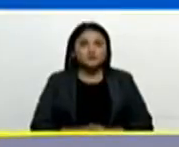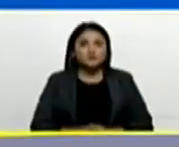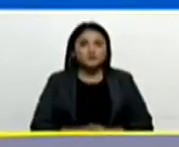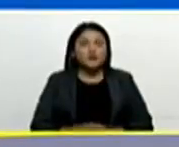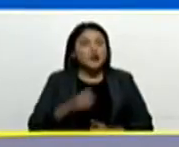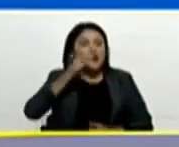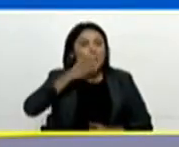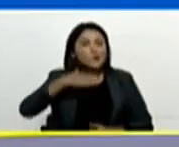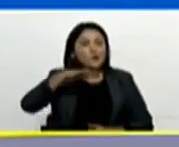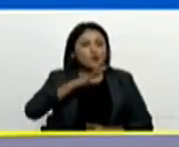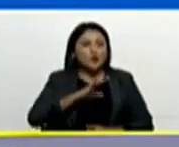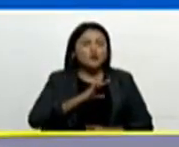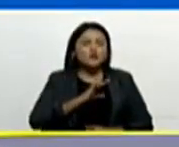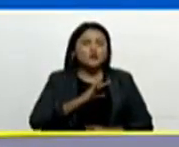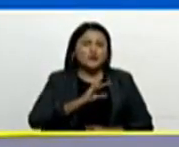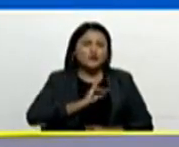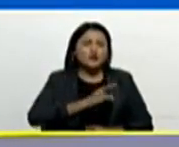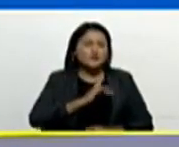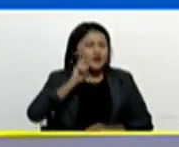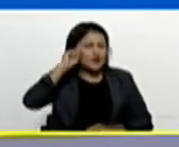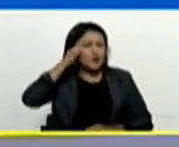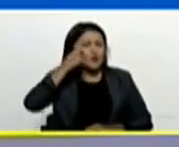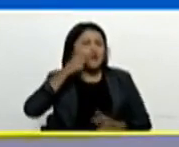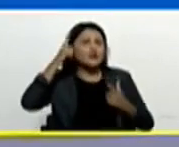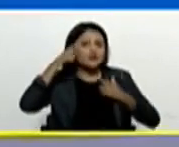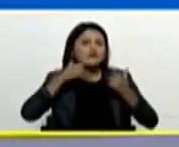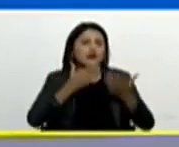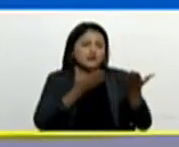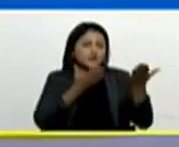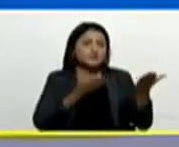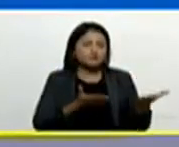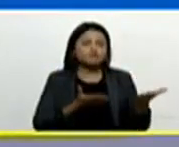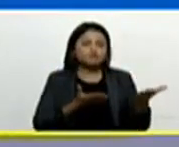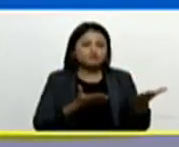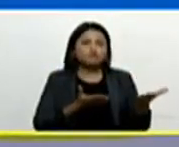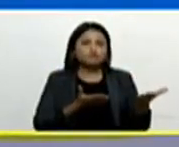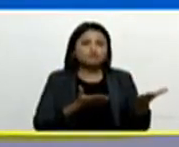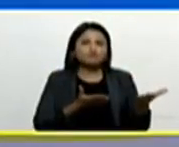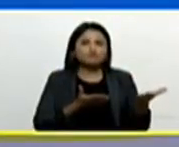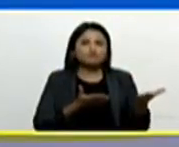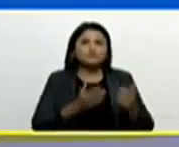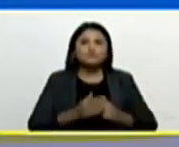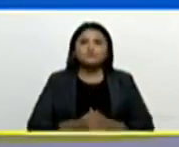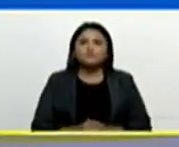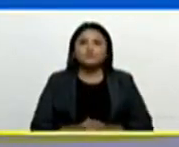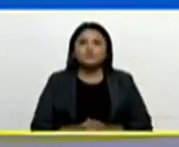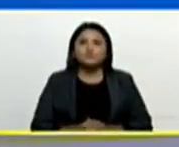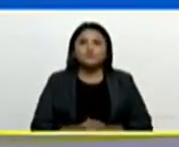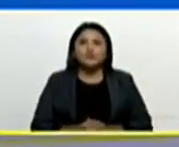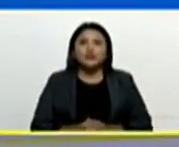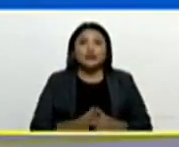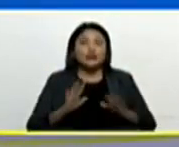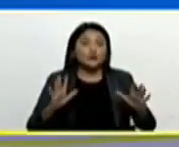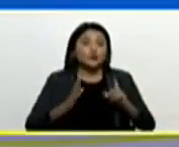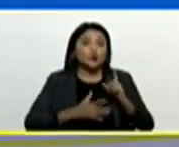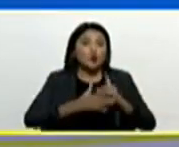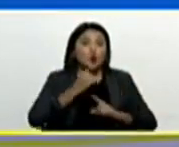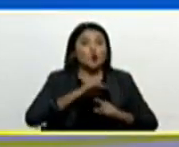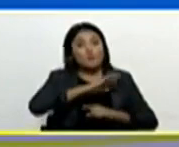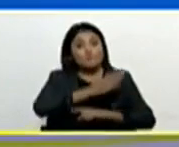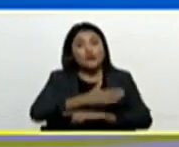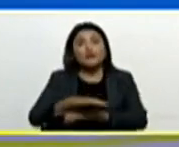Bolivia, no solamente en nuestras reivindicaciones marítimas, sino